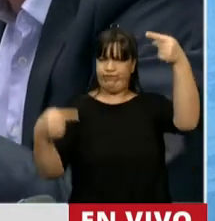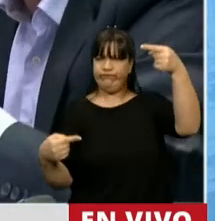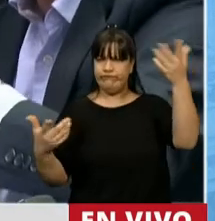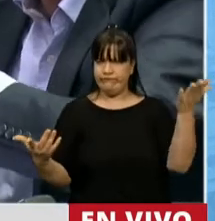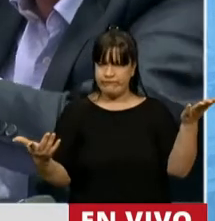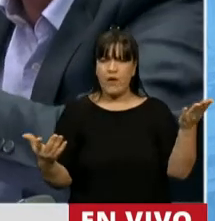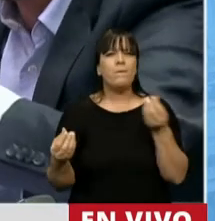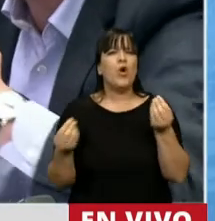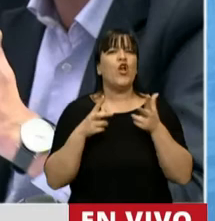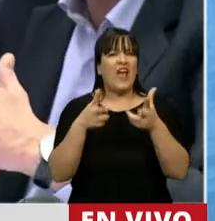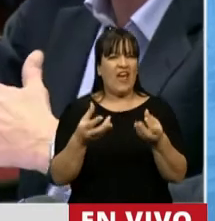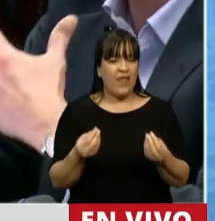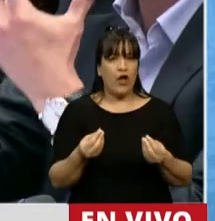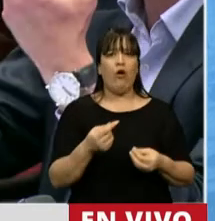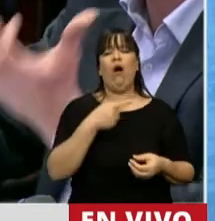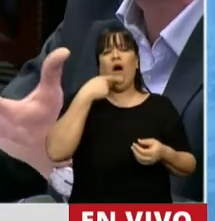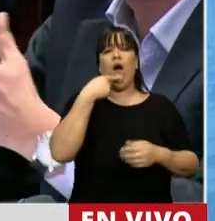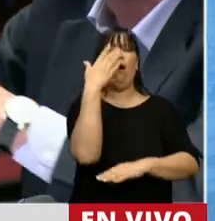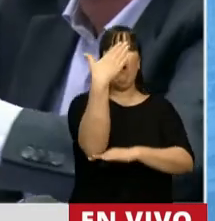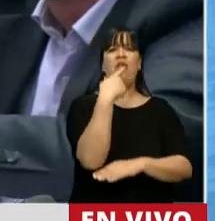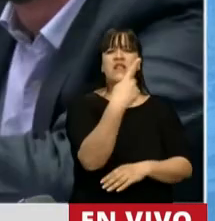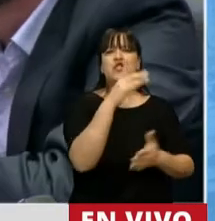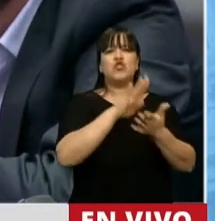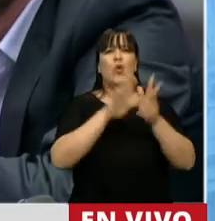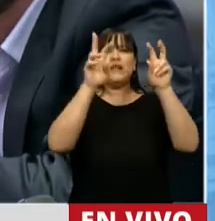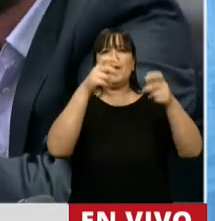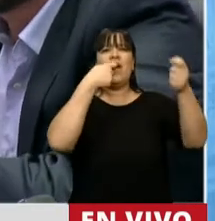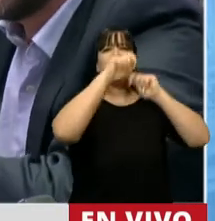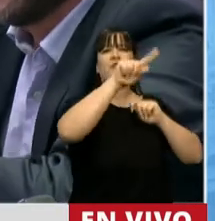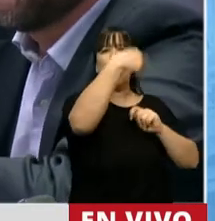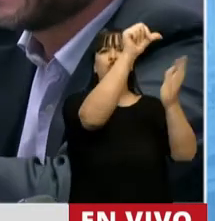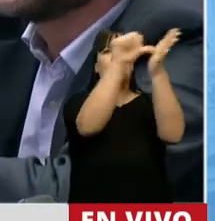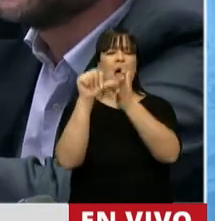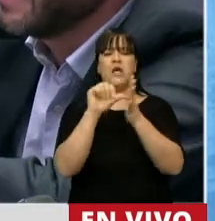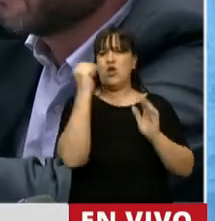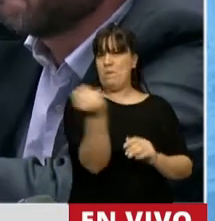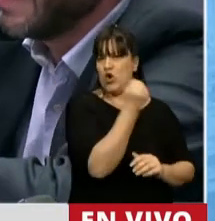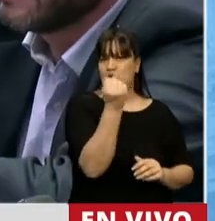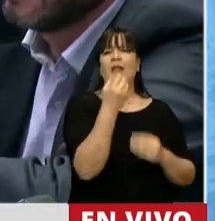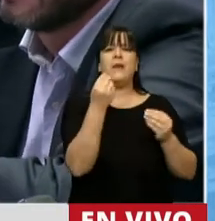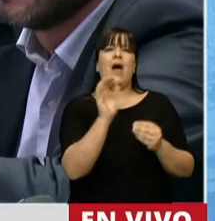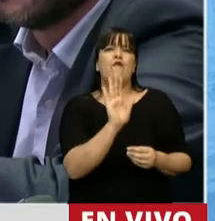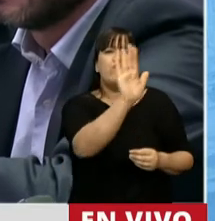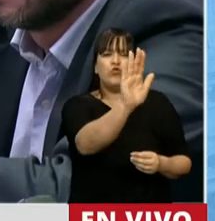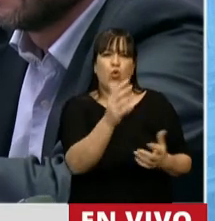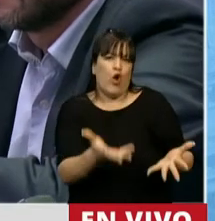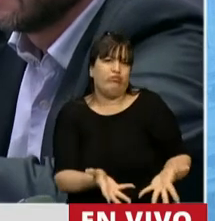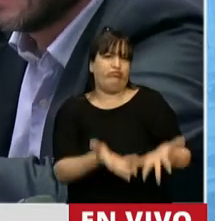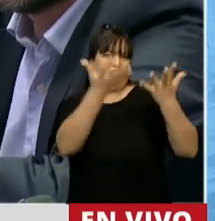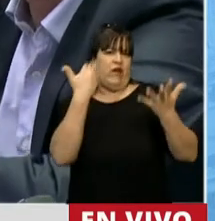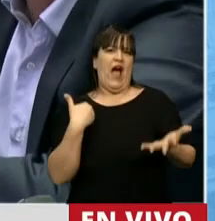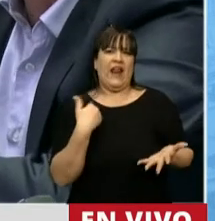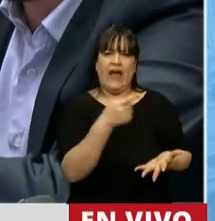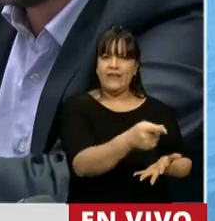qué digo esto, presidente? Porque dicen que las exportaciones son centrales para crecer a largo plazo